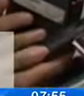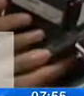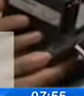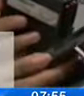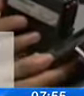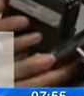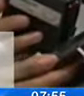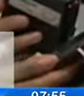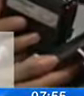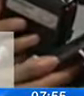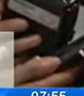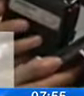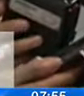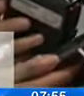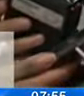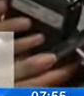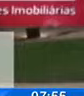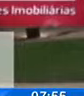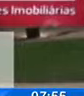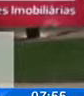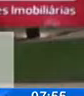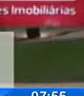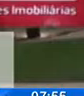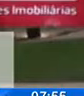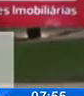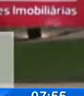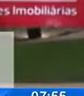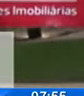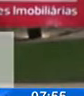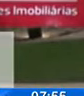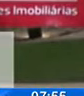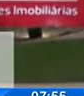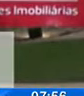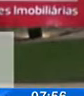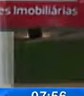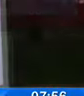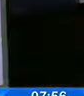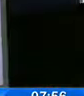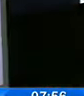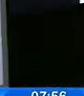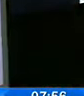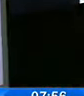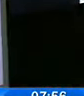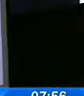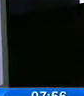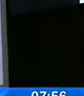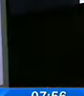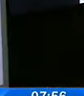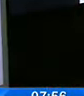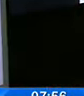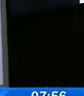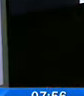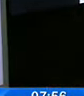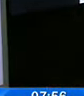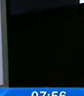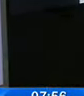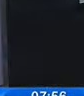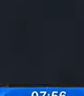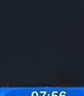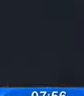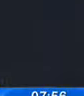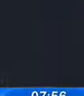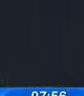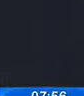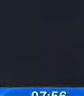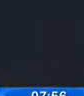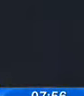como maliciosa y temeraria una denuncia que pasaba sobre el excontralor en noticias de nuestra sección de tendencia el hábito de